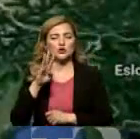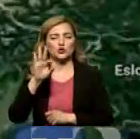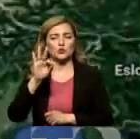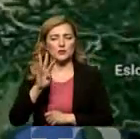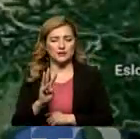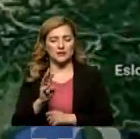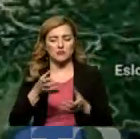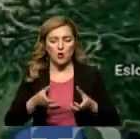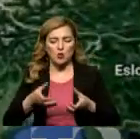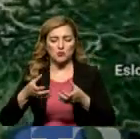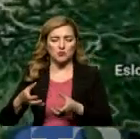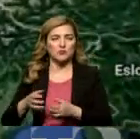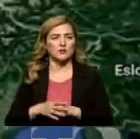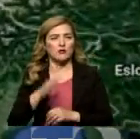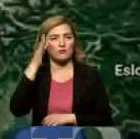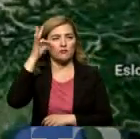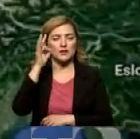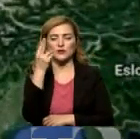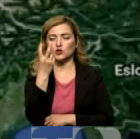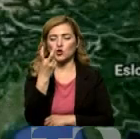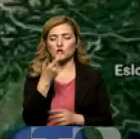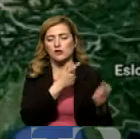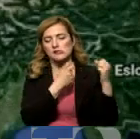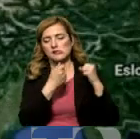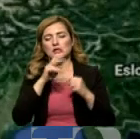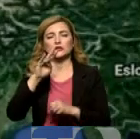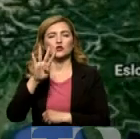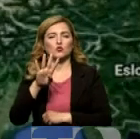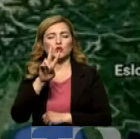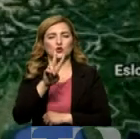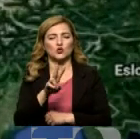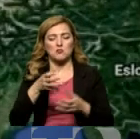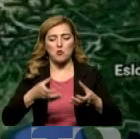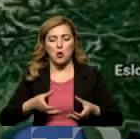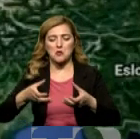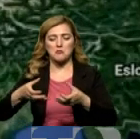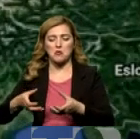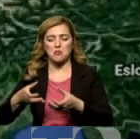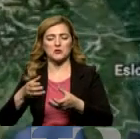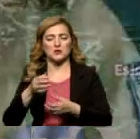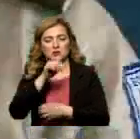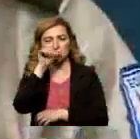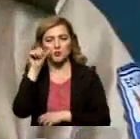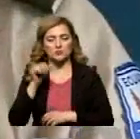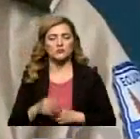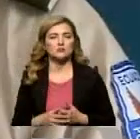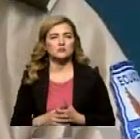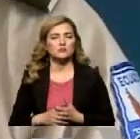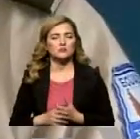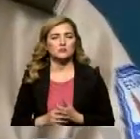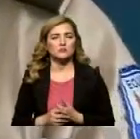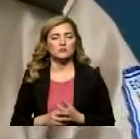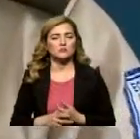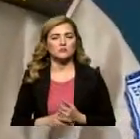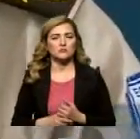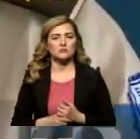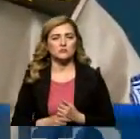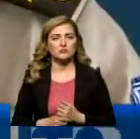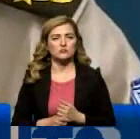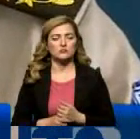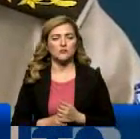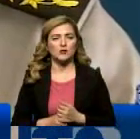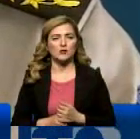último, Francia con 12 sacos que tenían 742 bloques de sustancia ilícita. La cantidad de